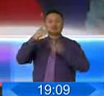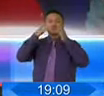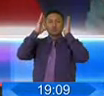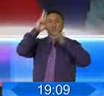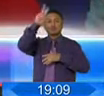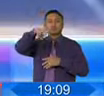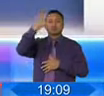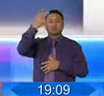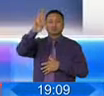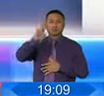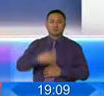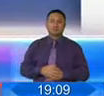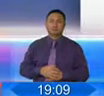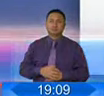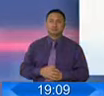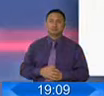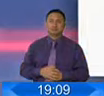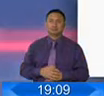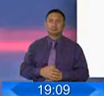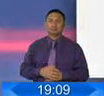2017.